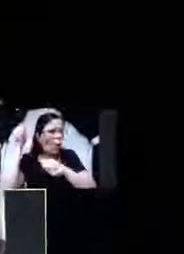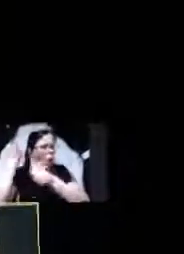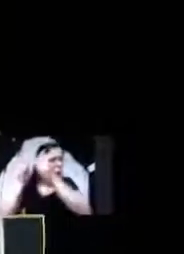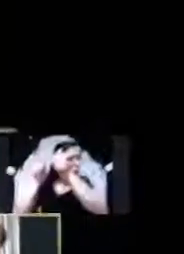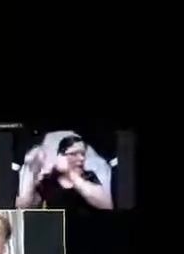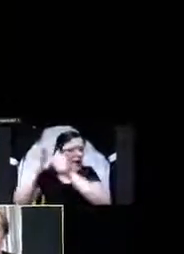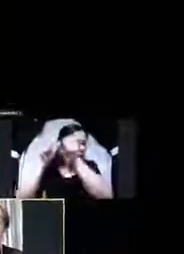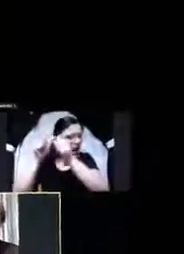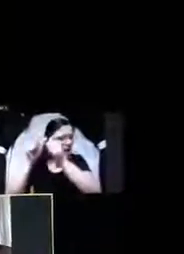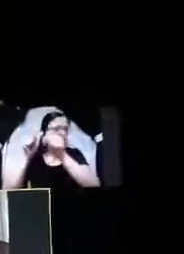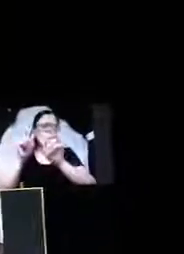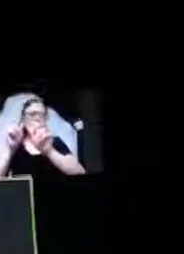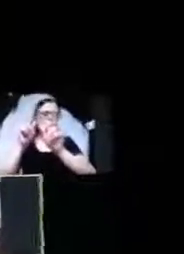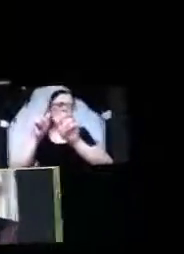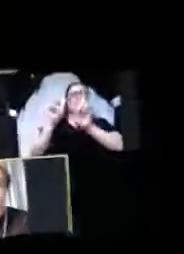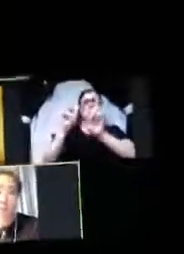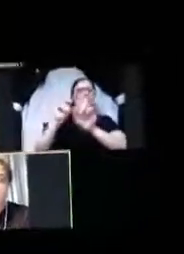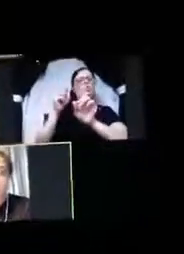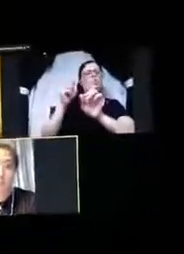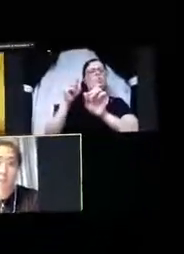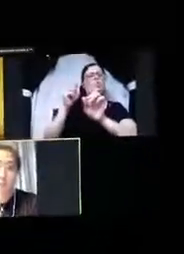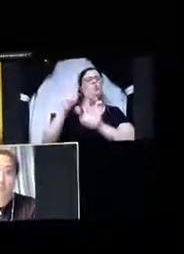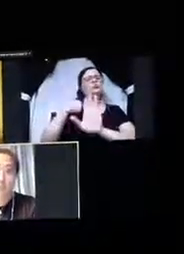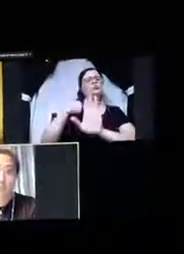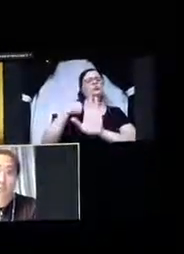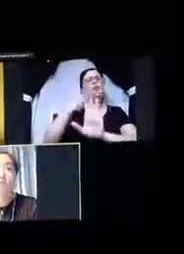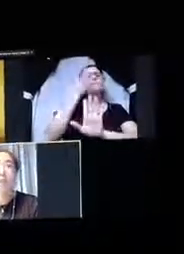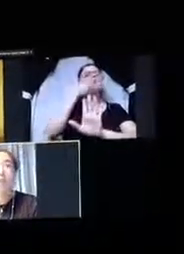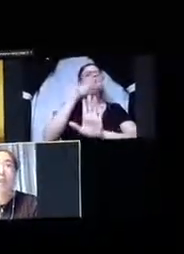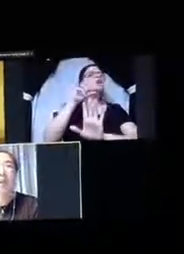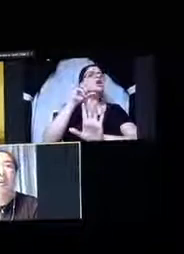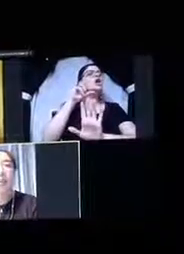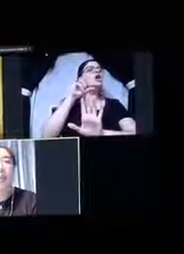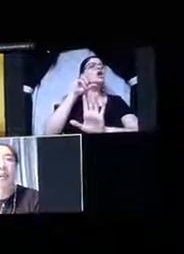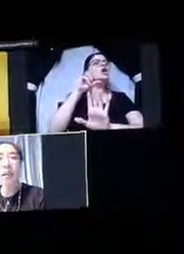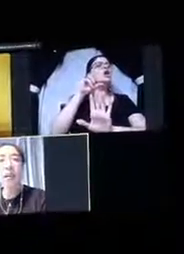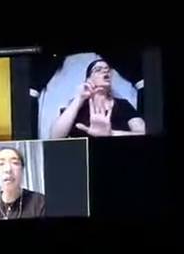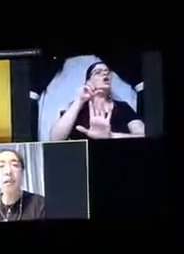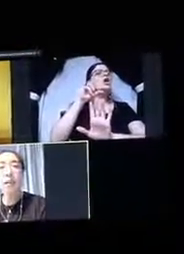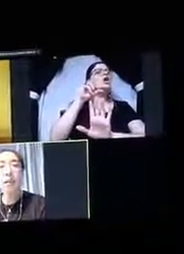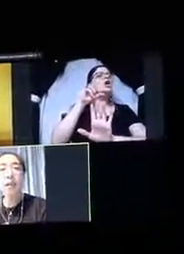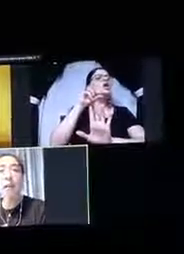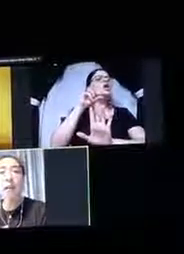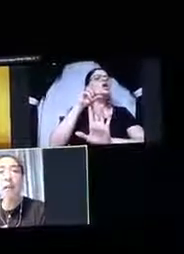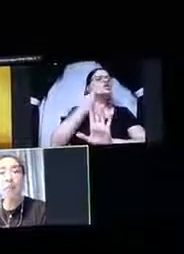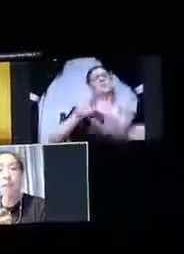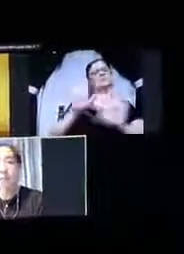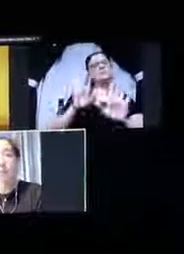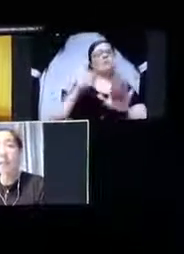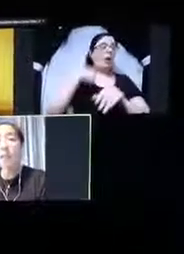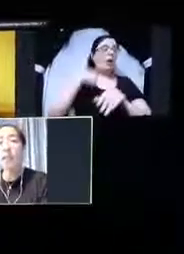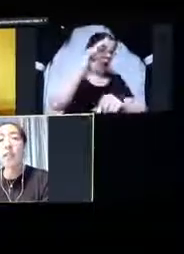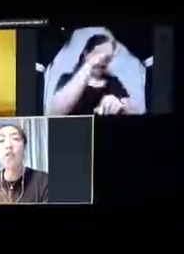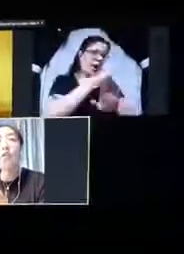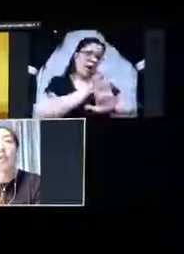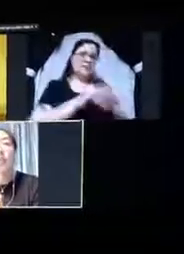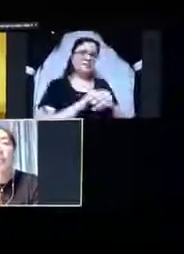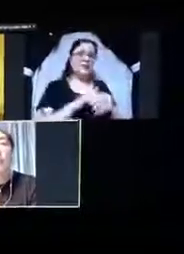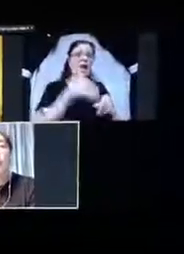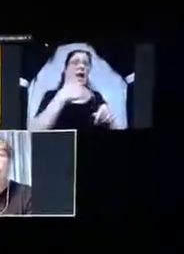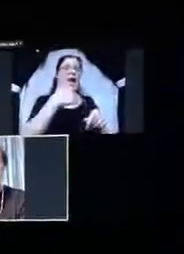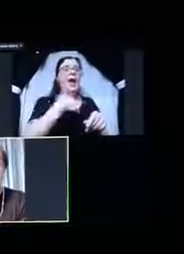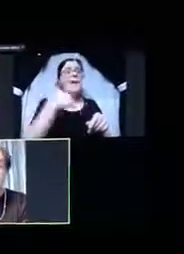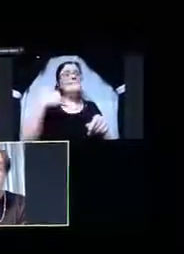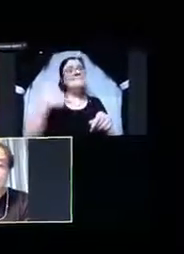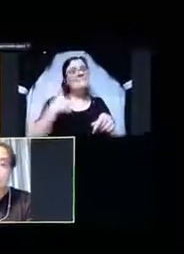me dijo que no, que estaba bien, que a ella le gustaba ser sorda. Entonces, yo siempre le respeté eso. Quien